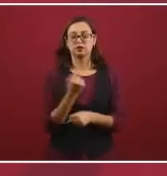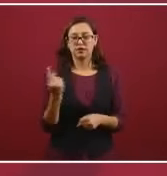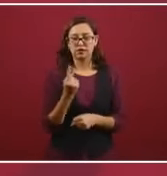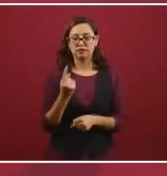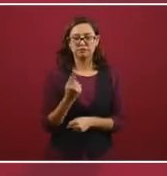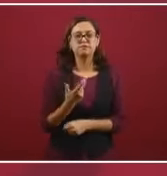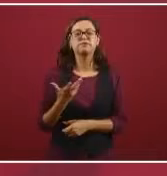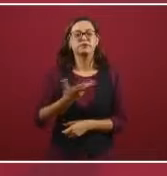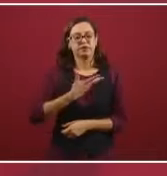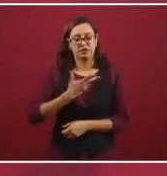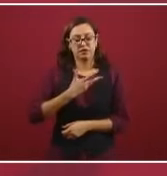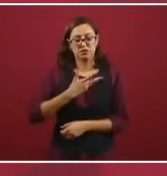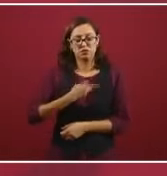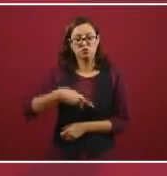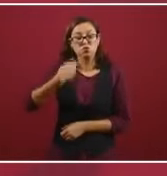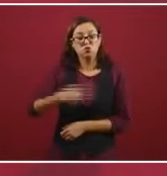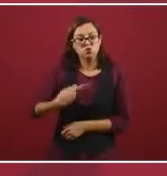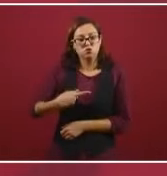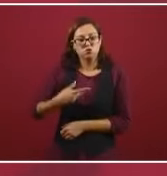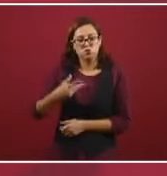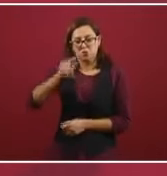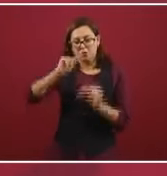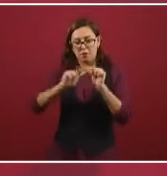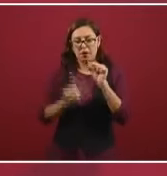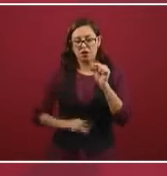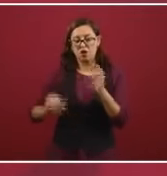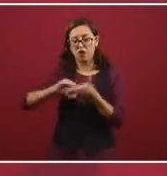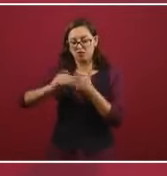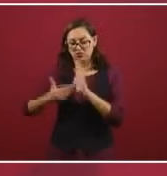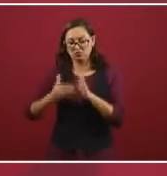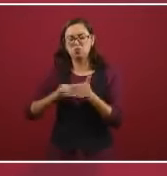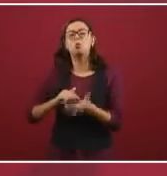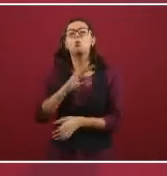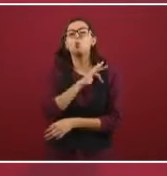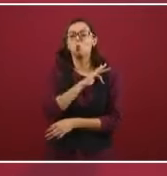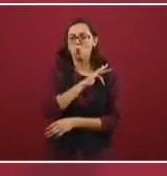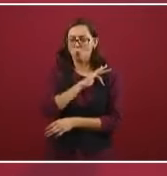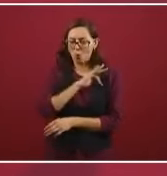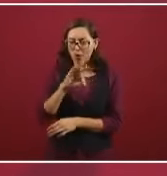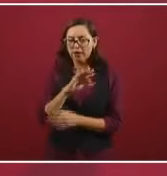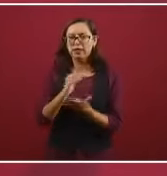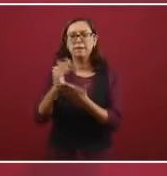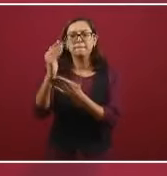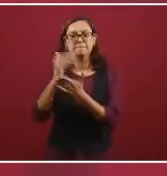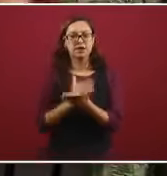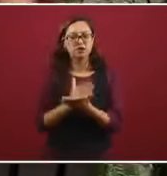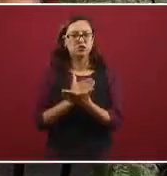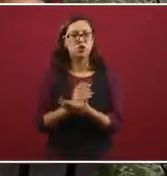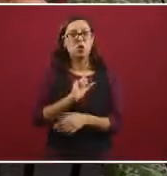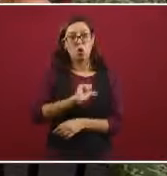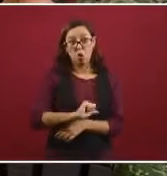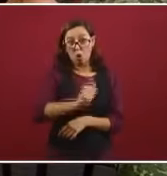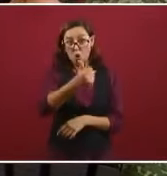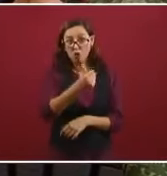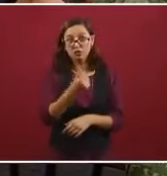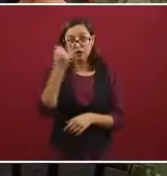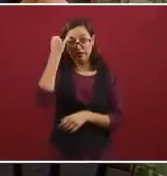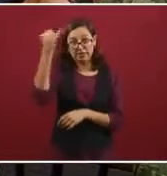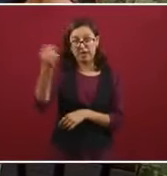estrategia propia mexicana que puede dar resultados que, y no estamos dispuestos a implementar ese tercer país